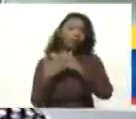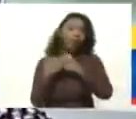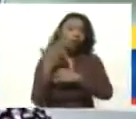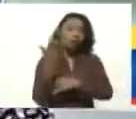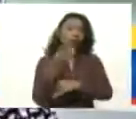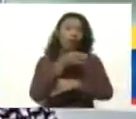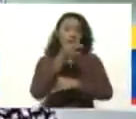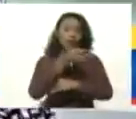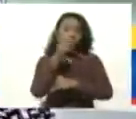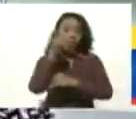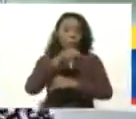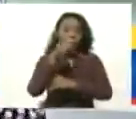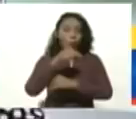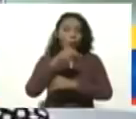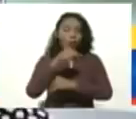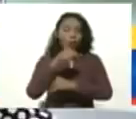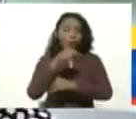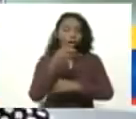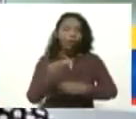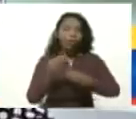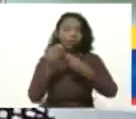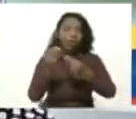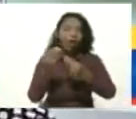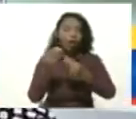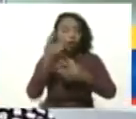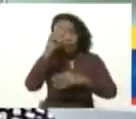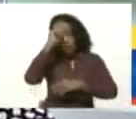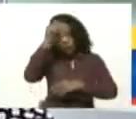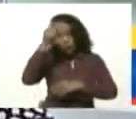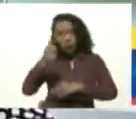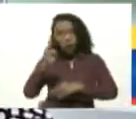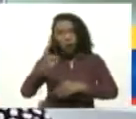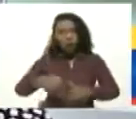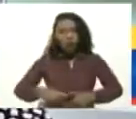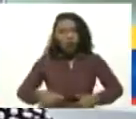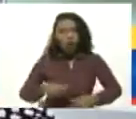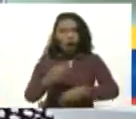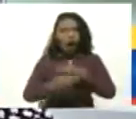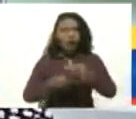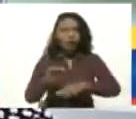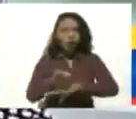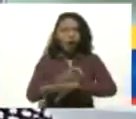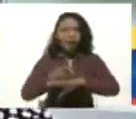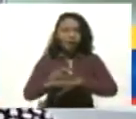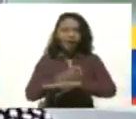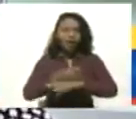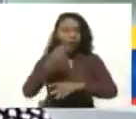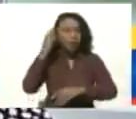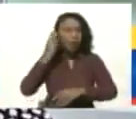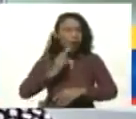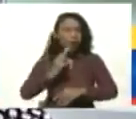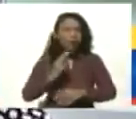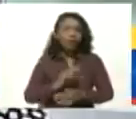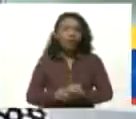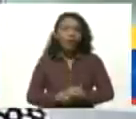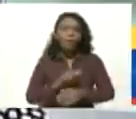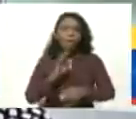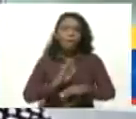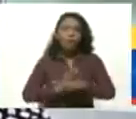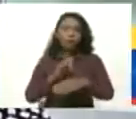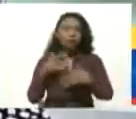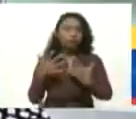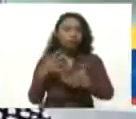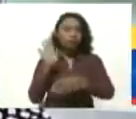la tarde de hoy ha dado. De verdad, reconocer el esfuerzo que ha hecho el gobierno bolivariano por